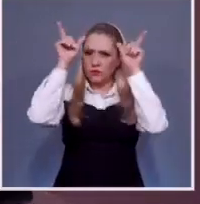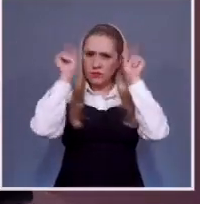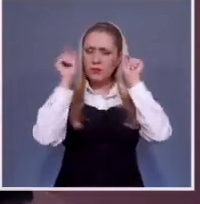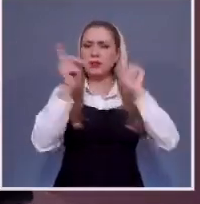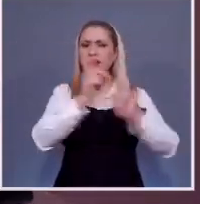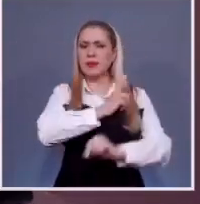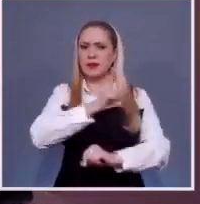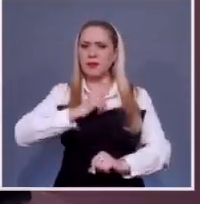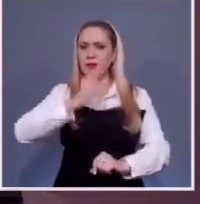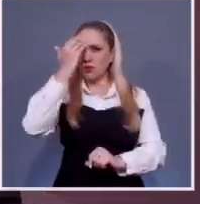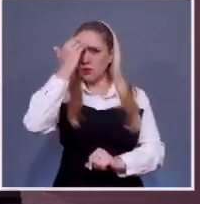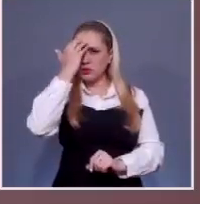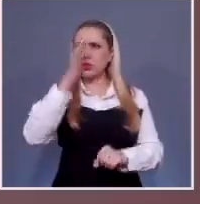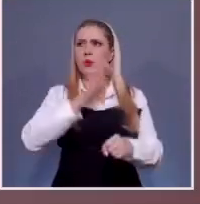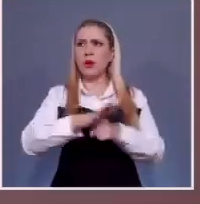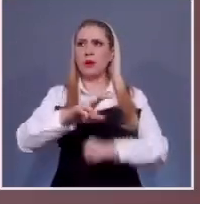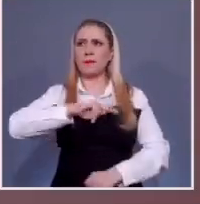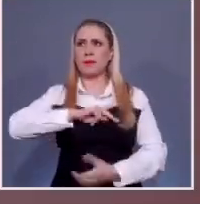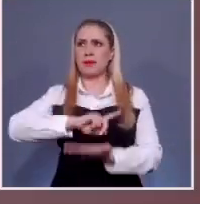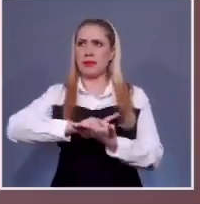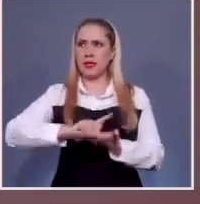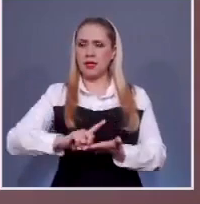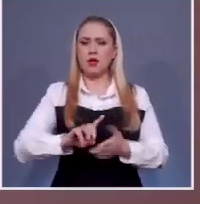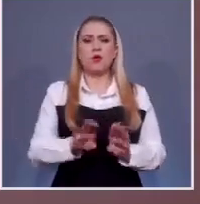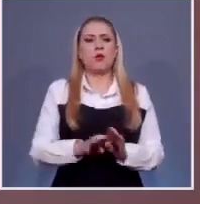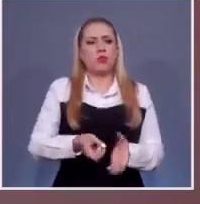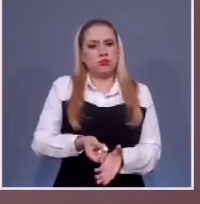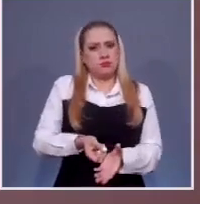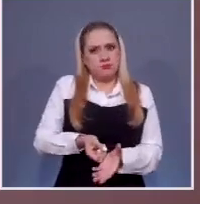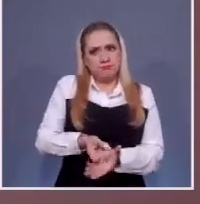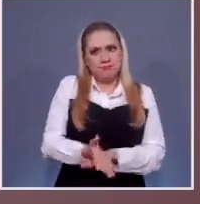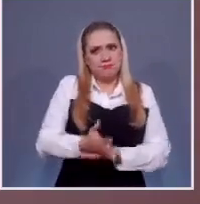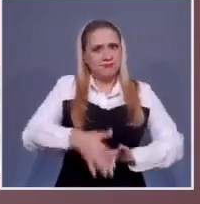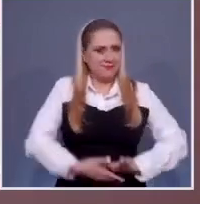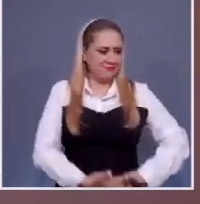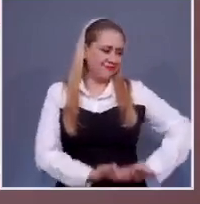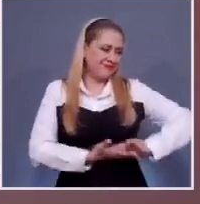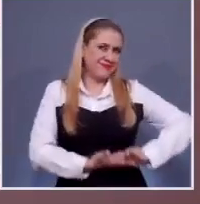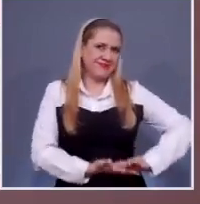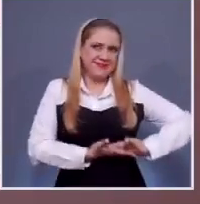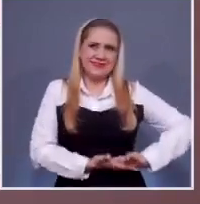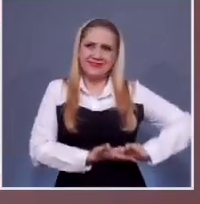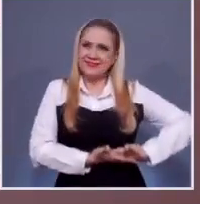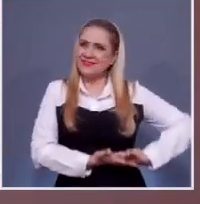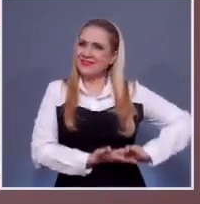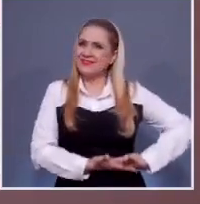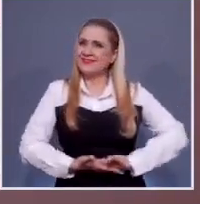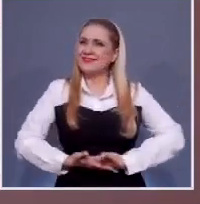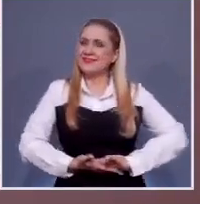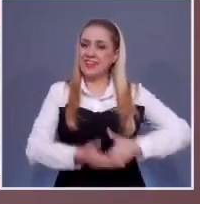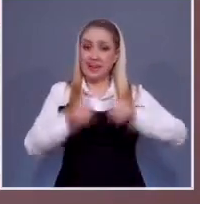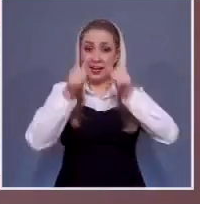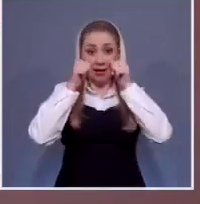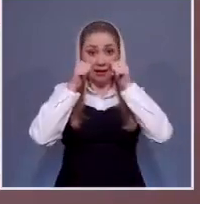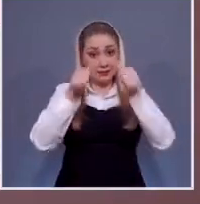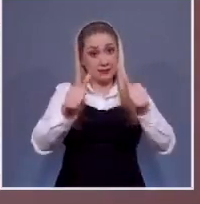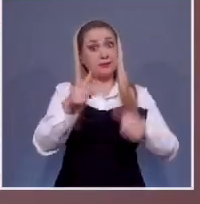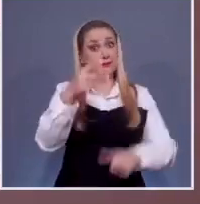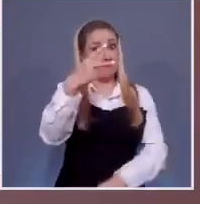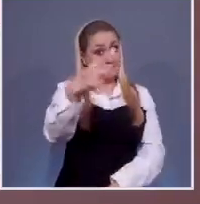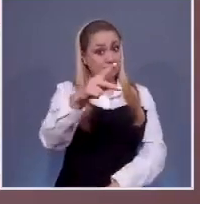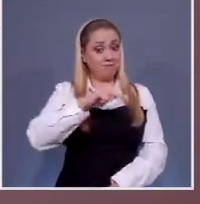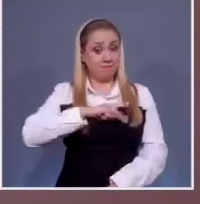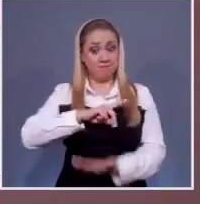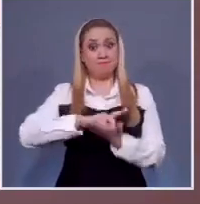que una persona llega al mundo. Bien, Nada más. entonces estar muy atentos a nuestros derechos, conocerlos y también esta parte